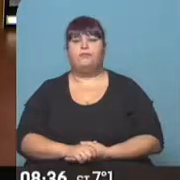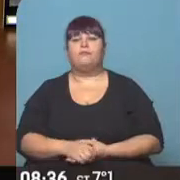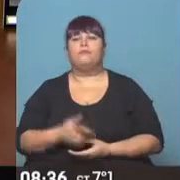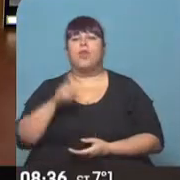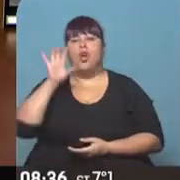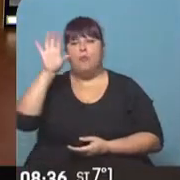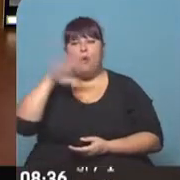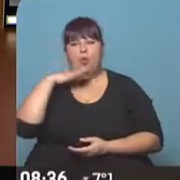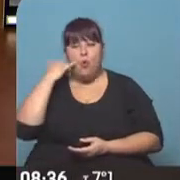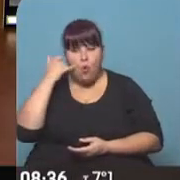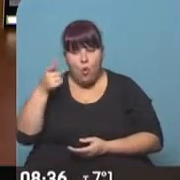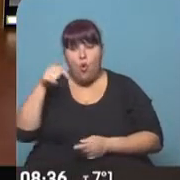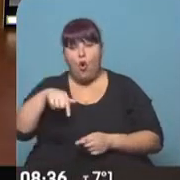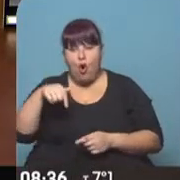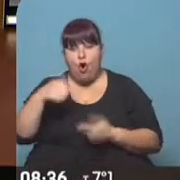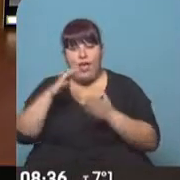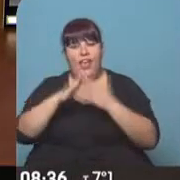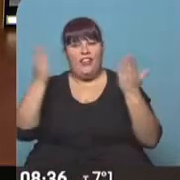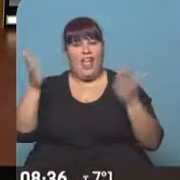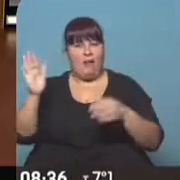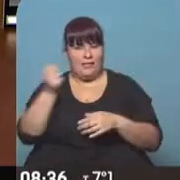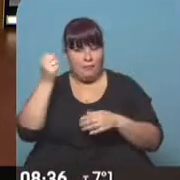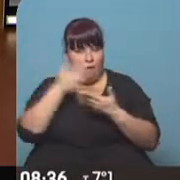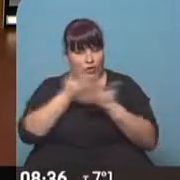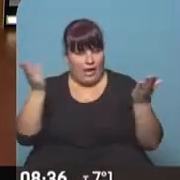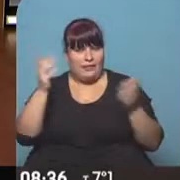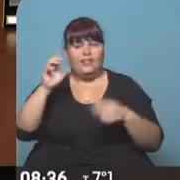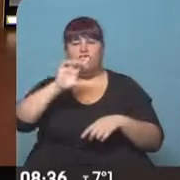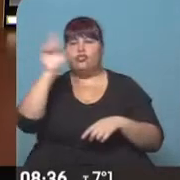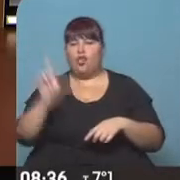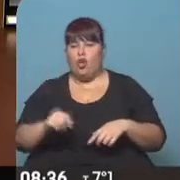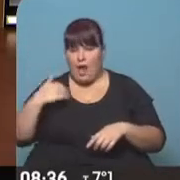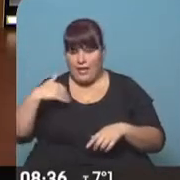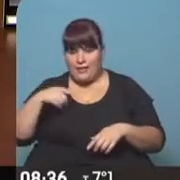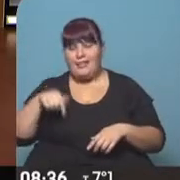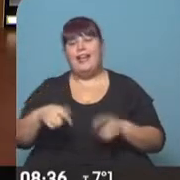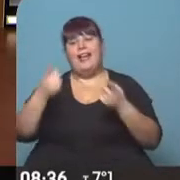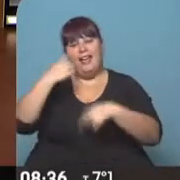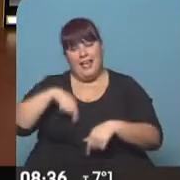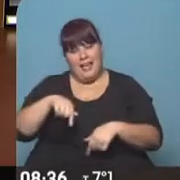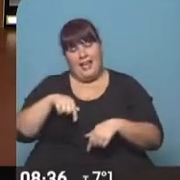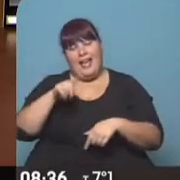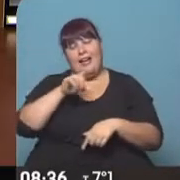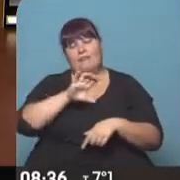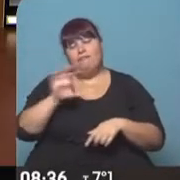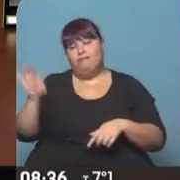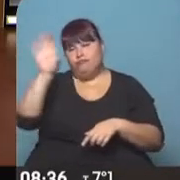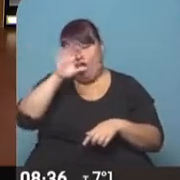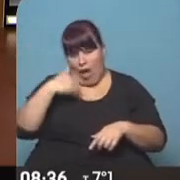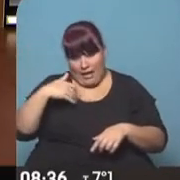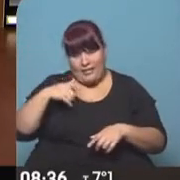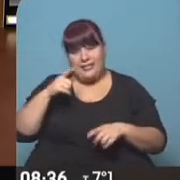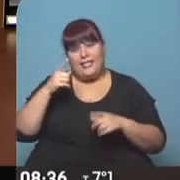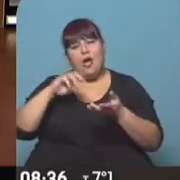Bueno, en la provincia de Jujuy hoy fue portada de los principales diarios de toda la Argentina, mientras en muchas partes de la Argentina